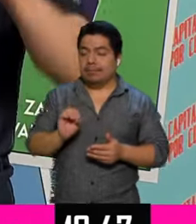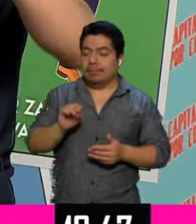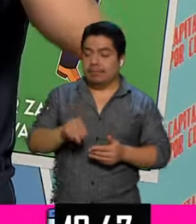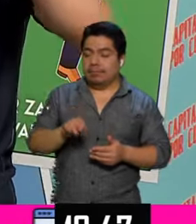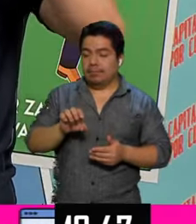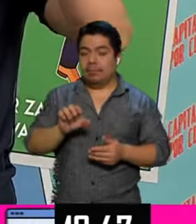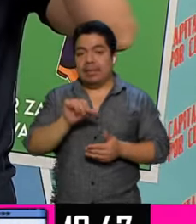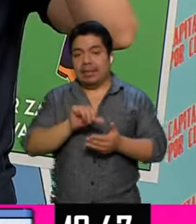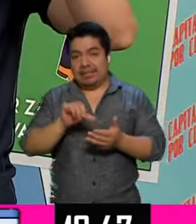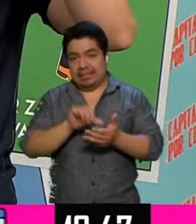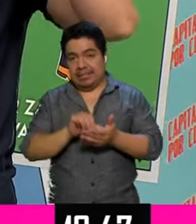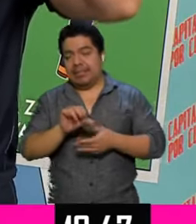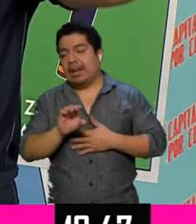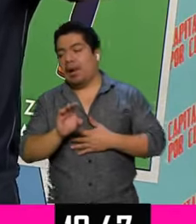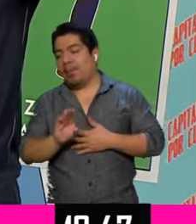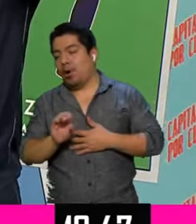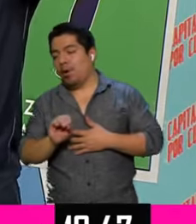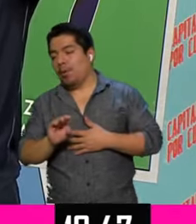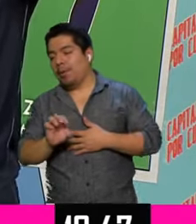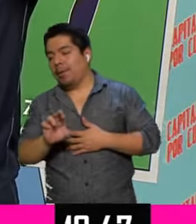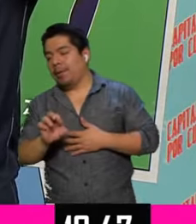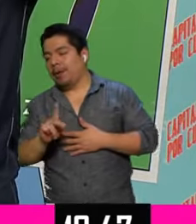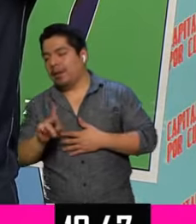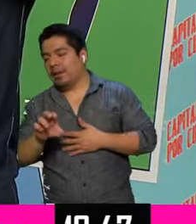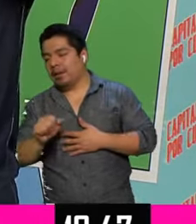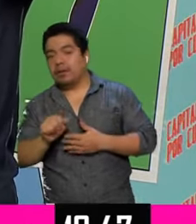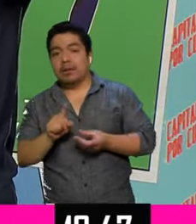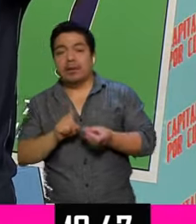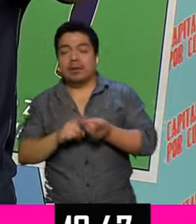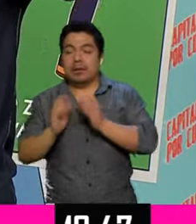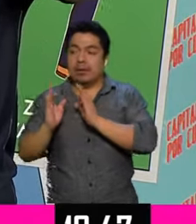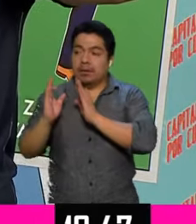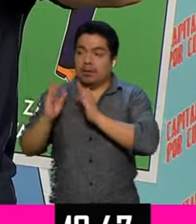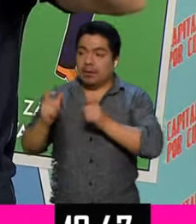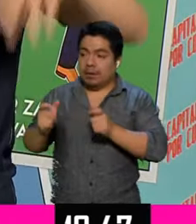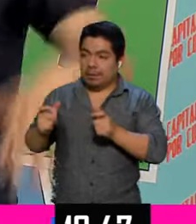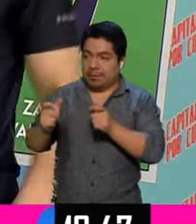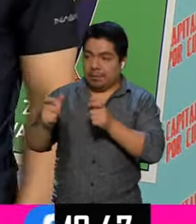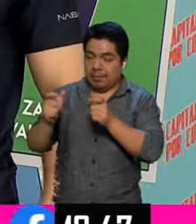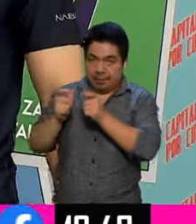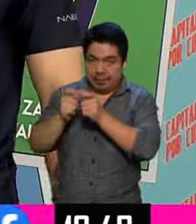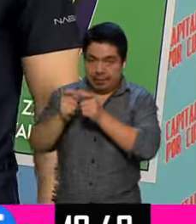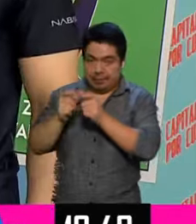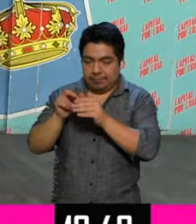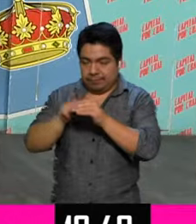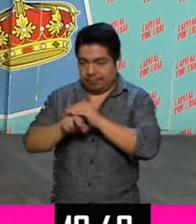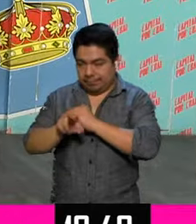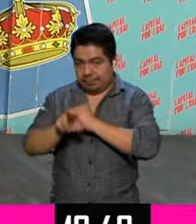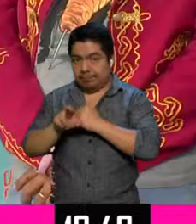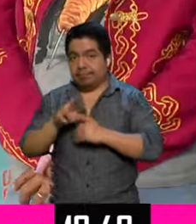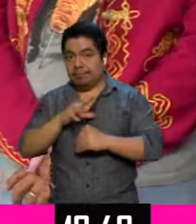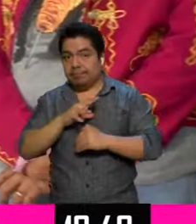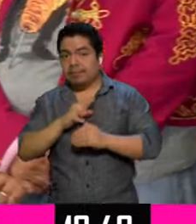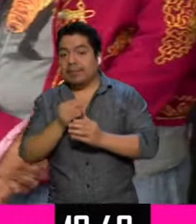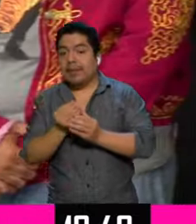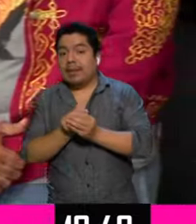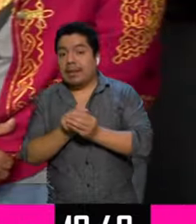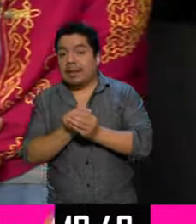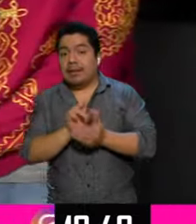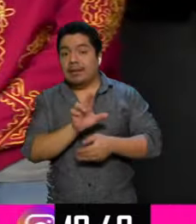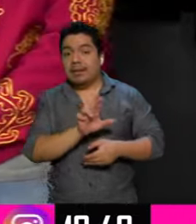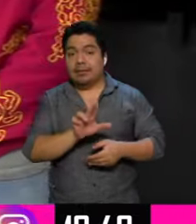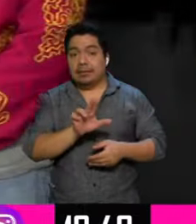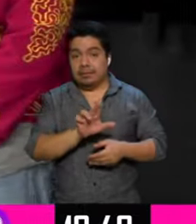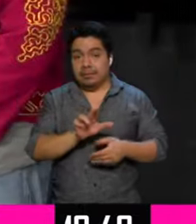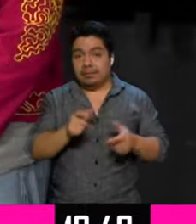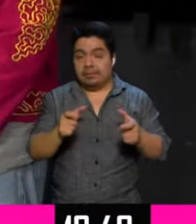son Central Bone Breakers. Estamos ubicados frente de Pino Suárez, del metro Pino Suárez. Y por ahí cierto, estamos, vamos a tener clases martes